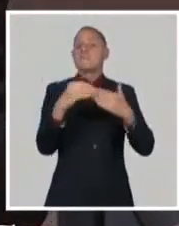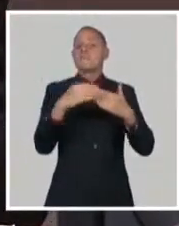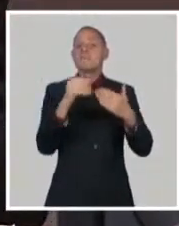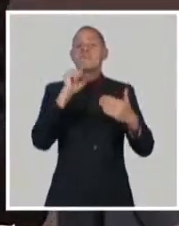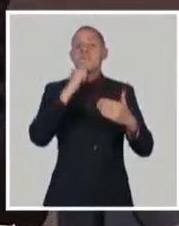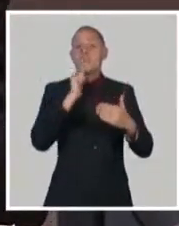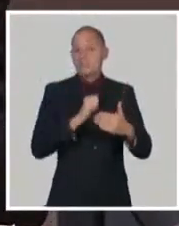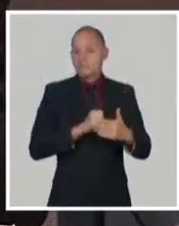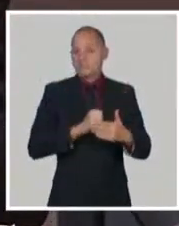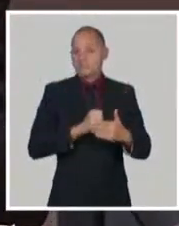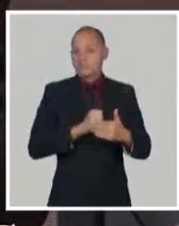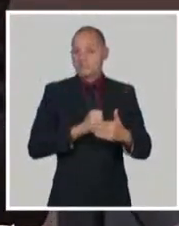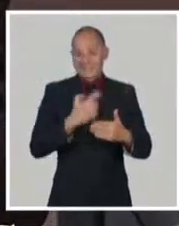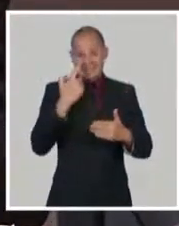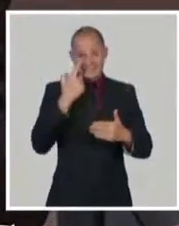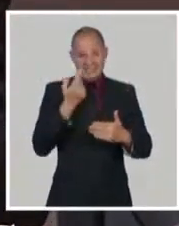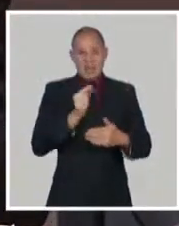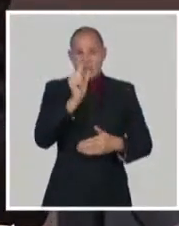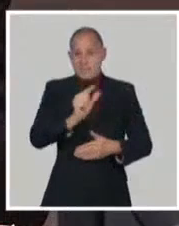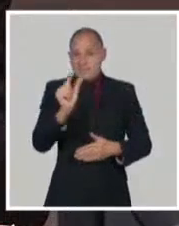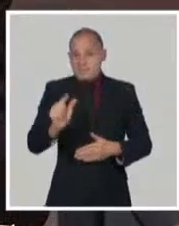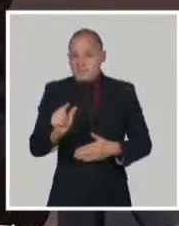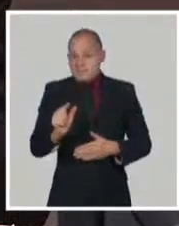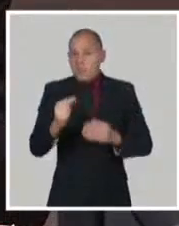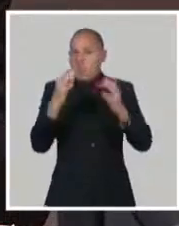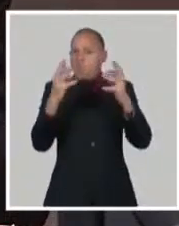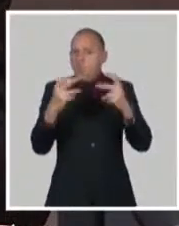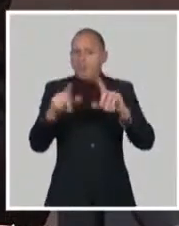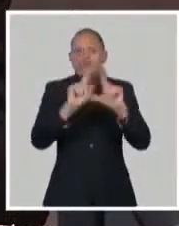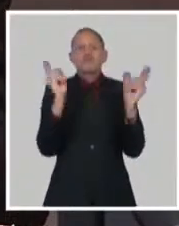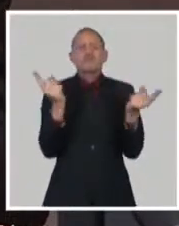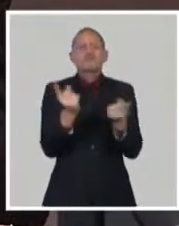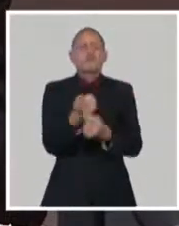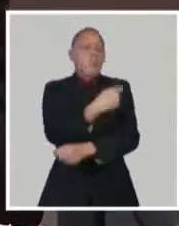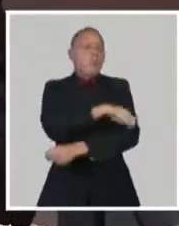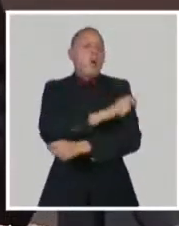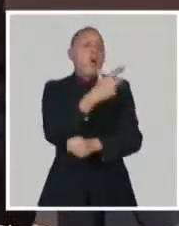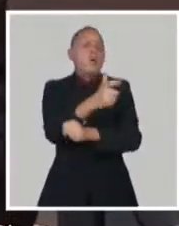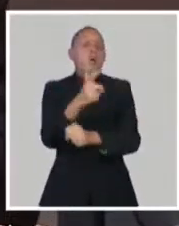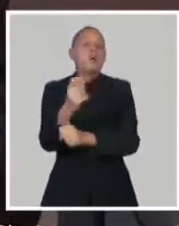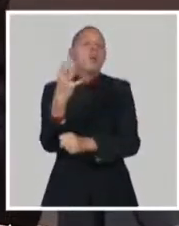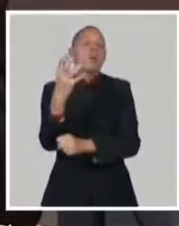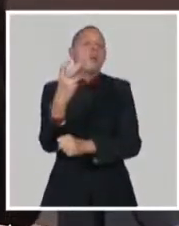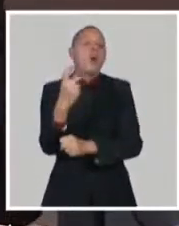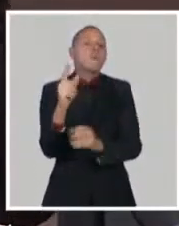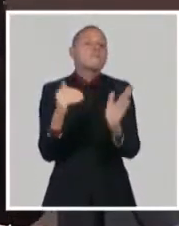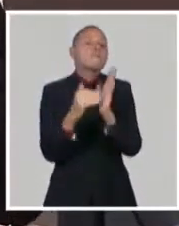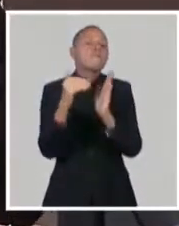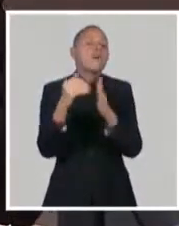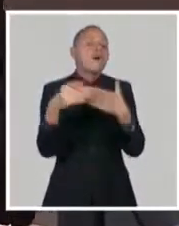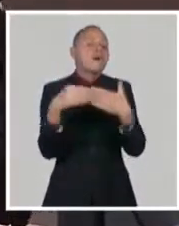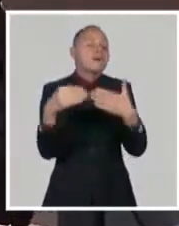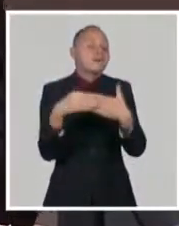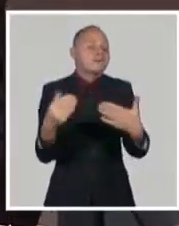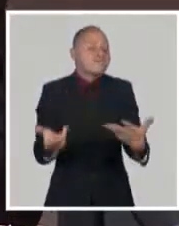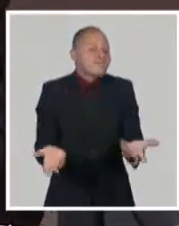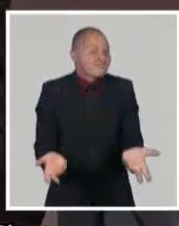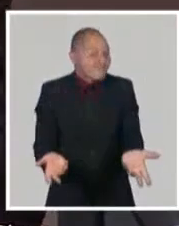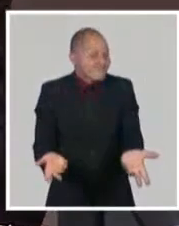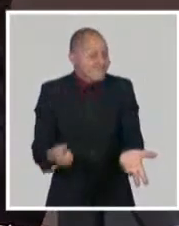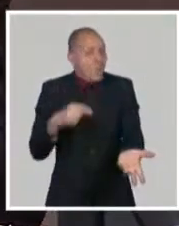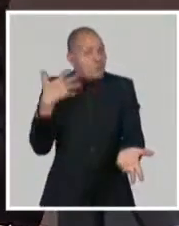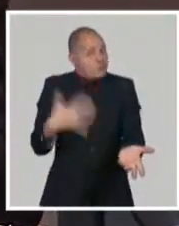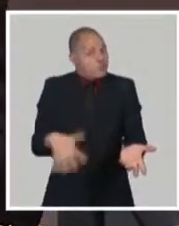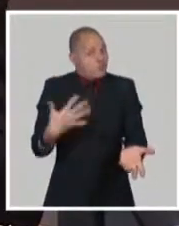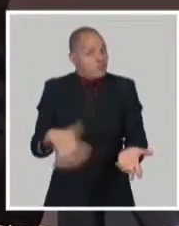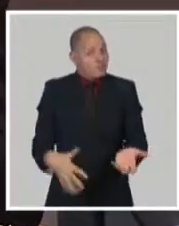millones de dosis, o sea, por 10 son 20 millones de dólares. O sea, que realmente es otro de los fenómenos que existen en estos